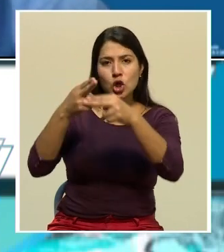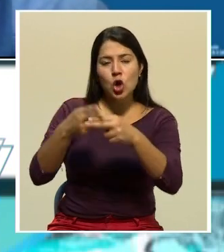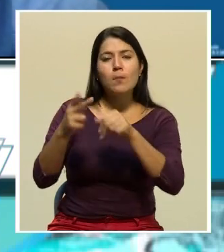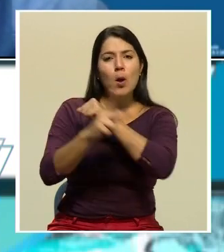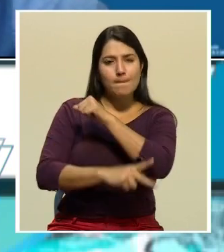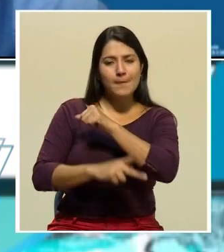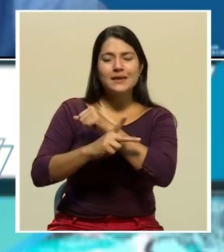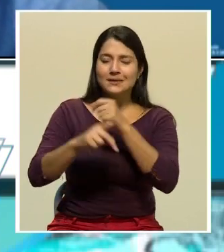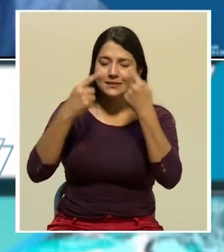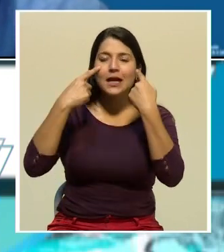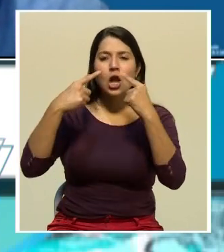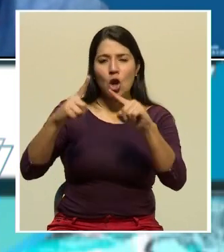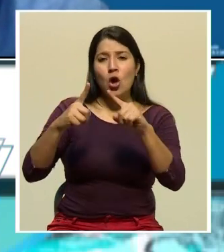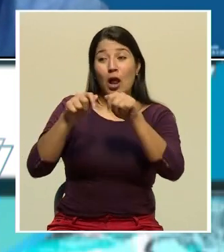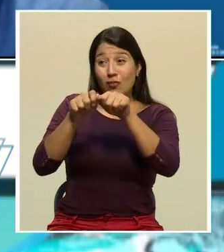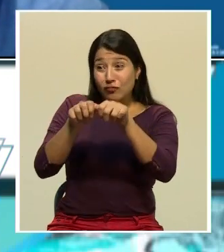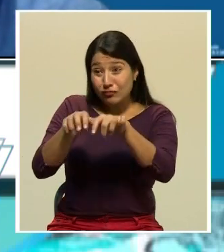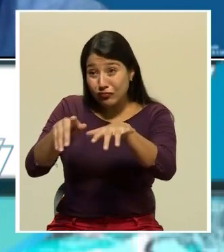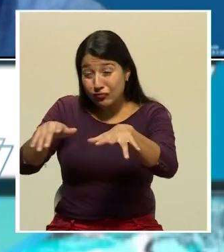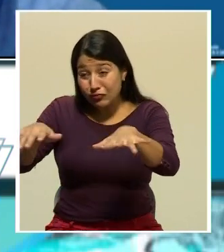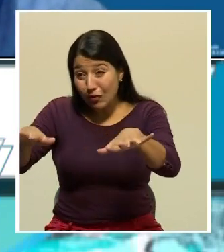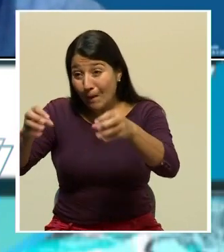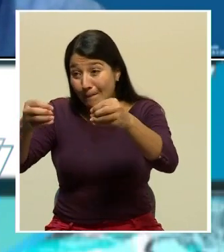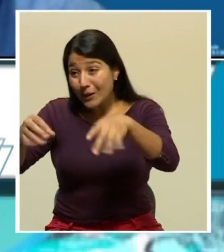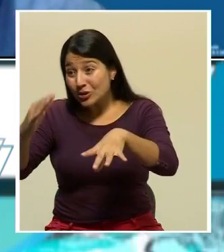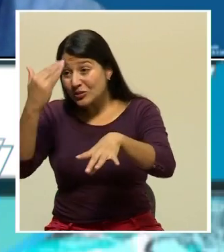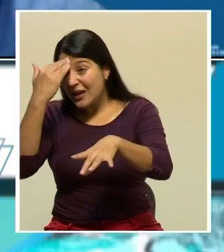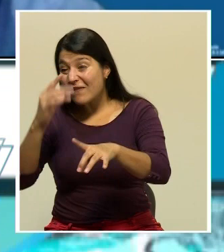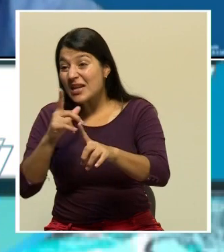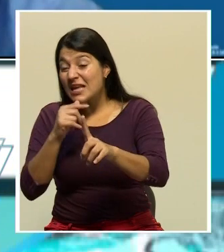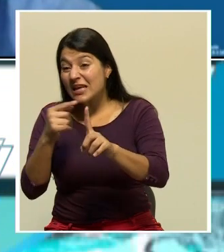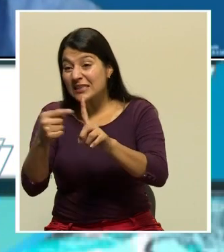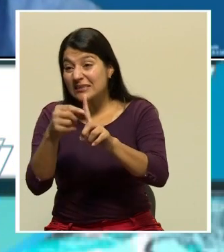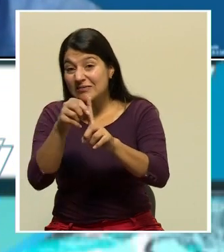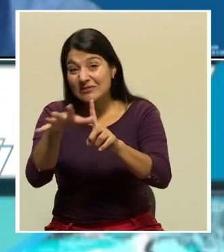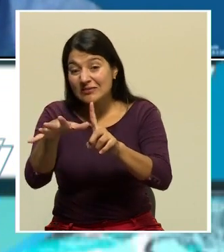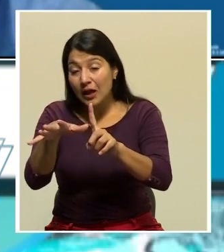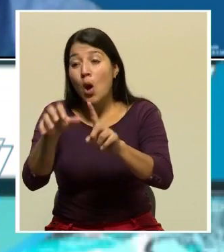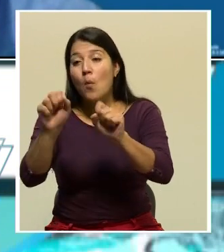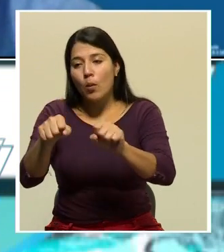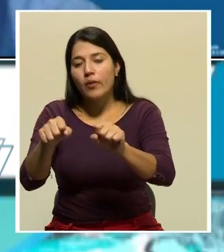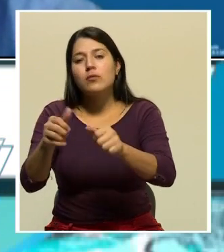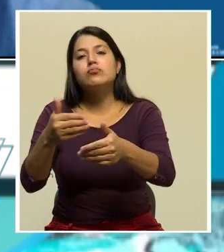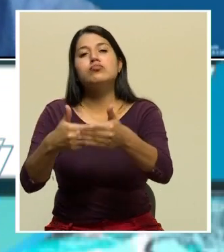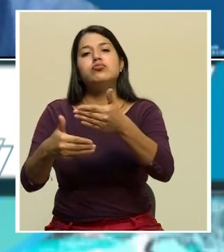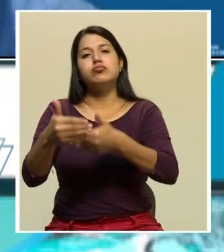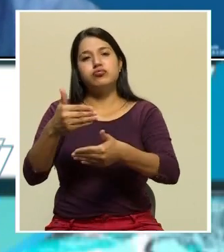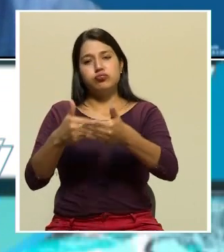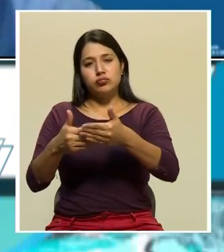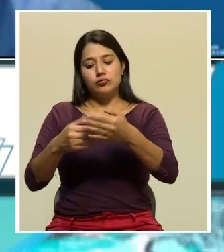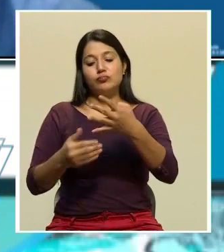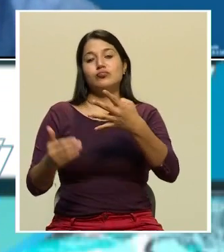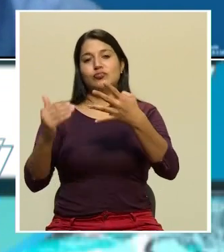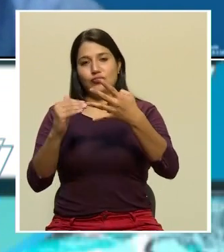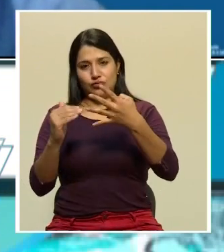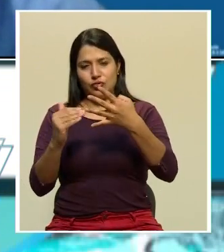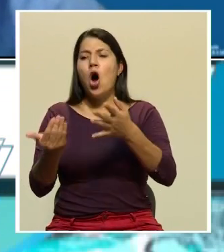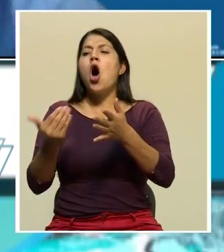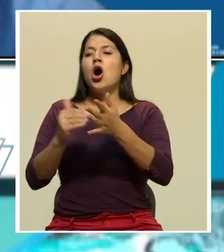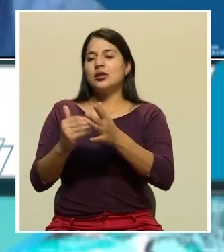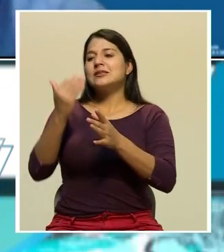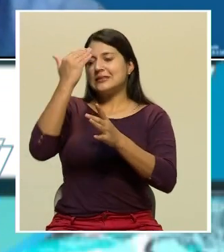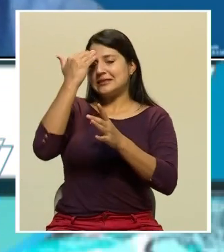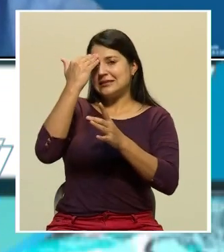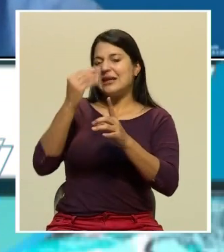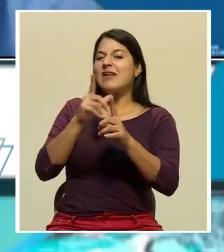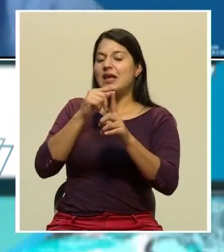se revierte esta transmisión, pasando de una transmisión comunitaria inicialmente partiendo hacia conglomerados